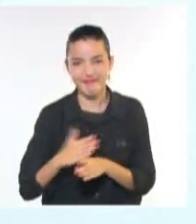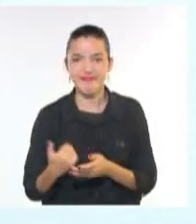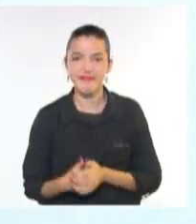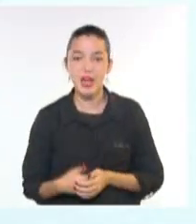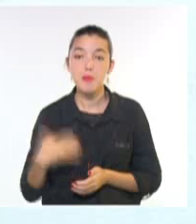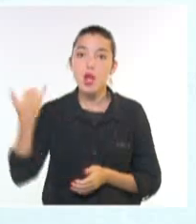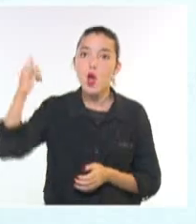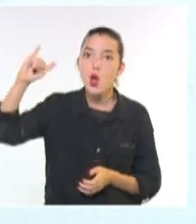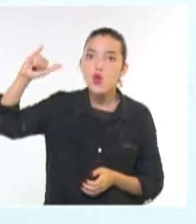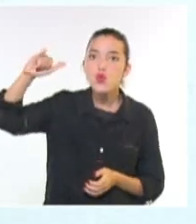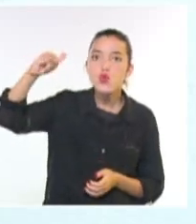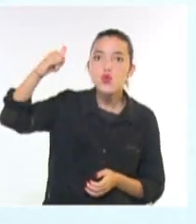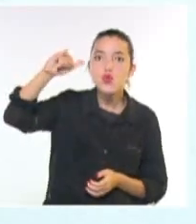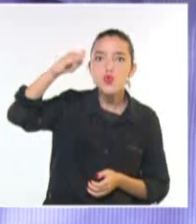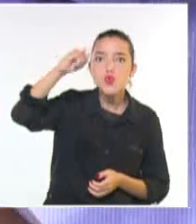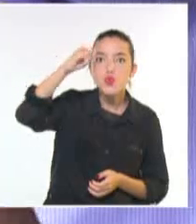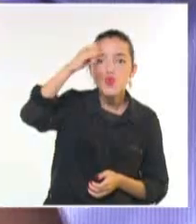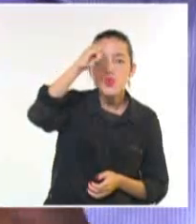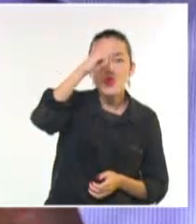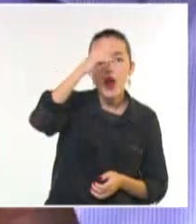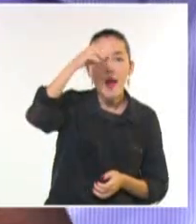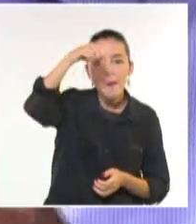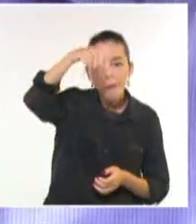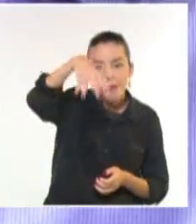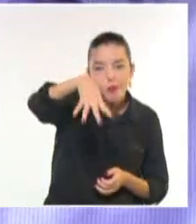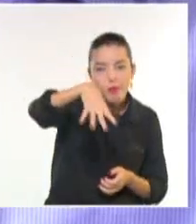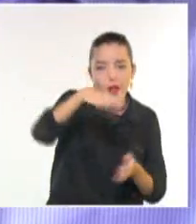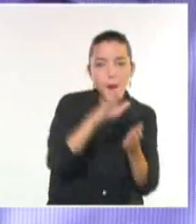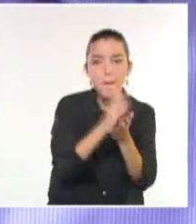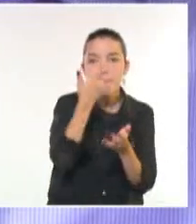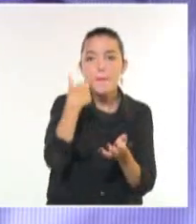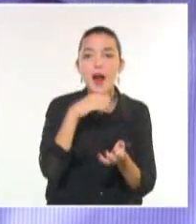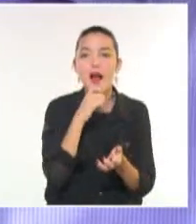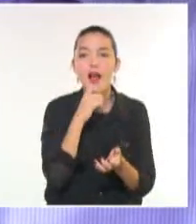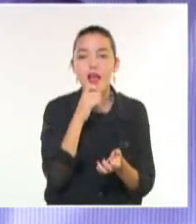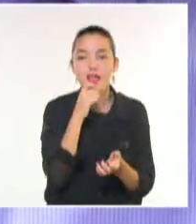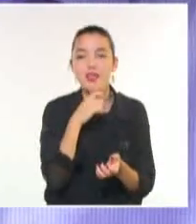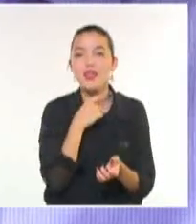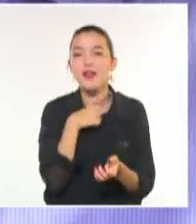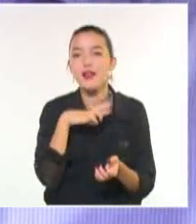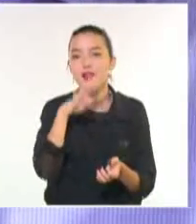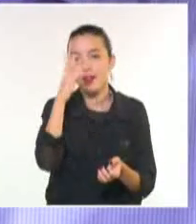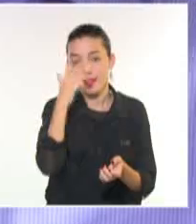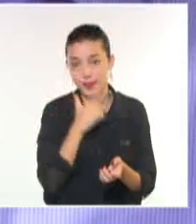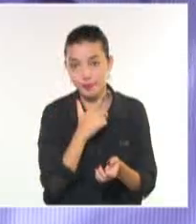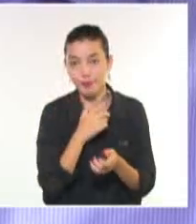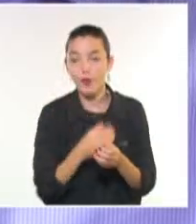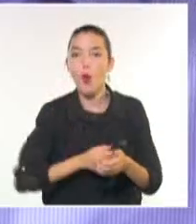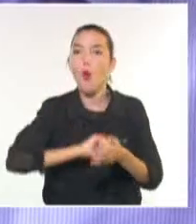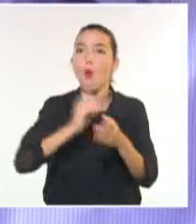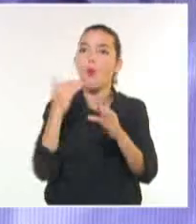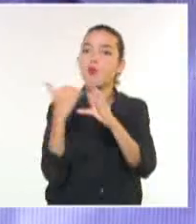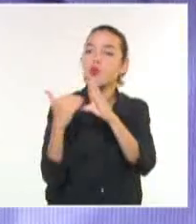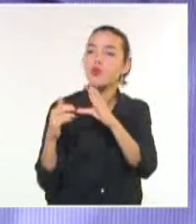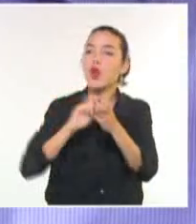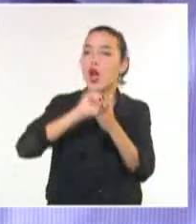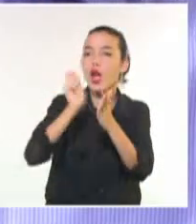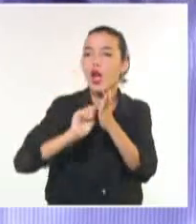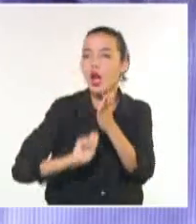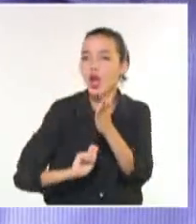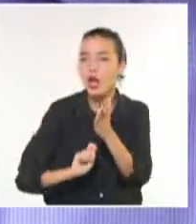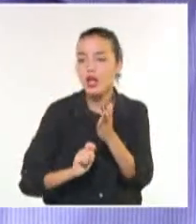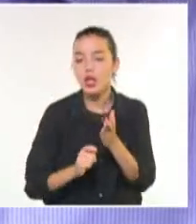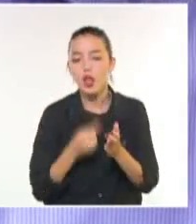avión y lanzara un pedazo de madera que flotaba en el agua con un mensaje escrito, diciéndole simplemente a los pescadores: